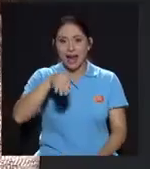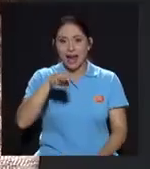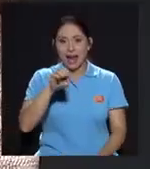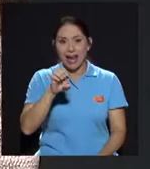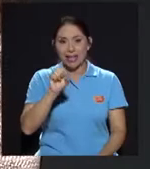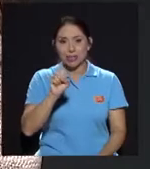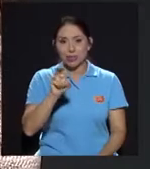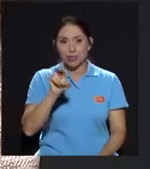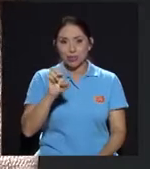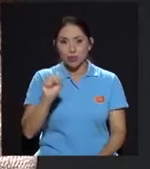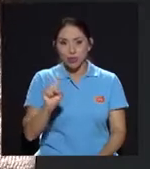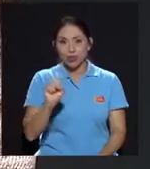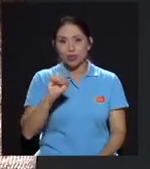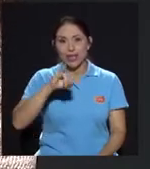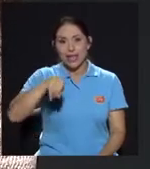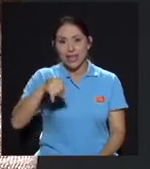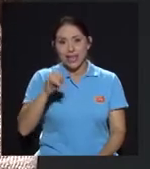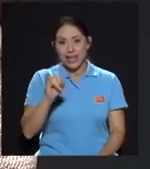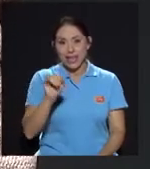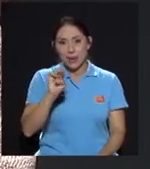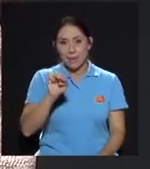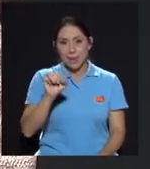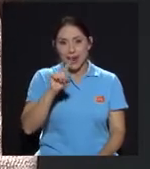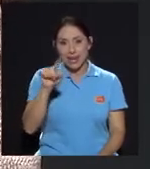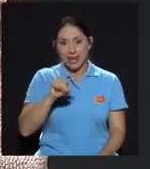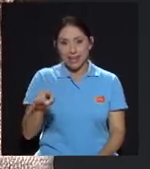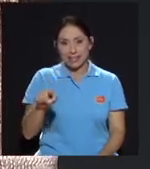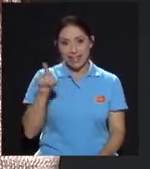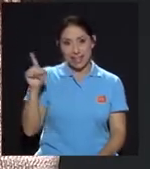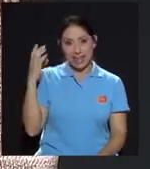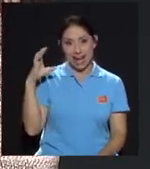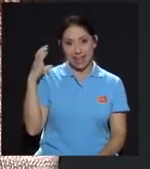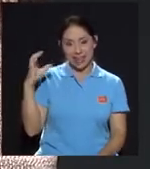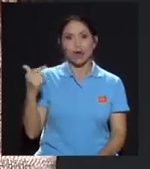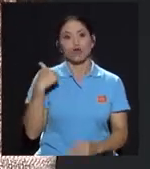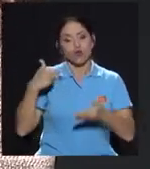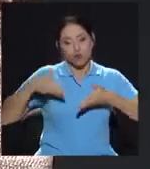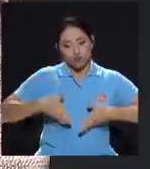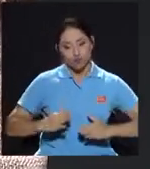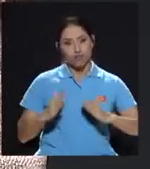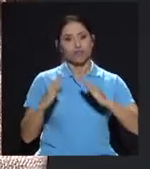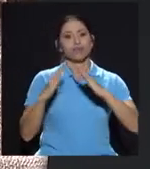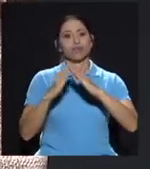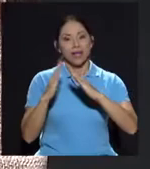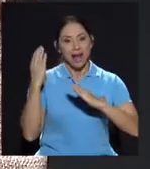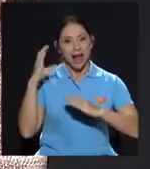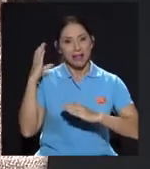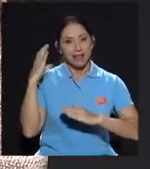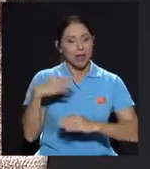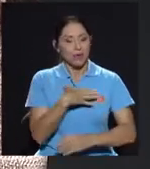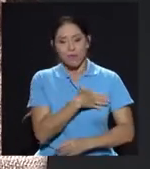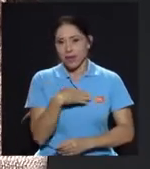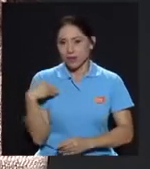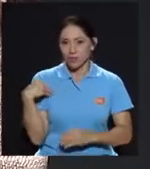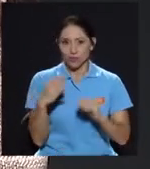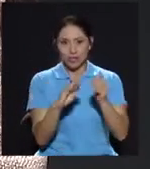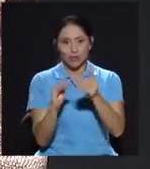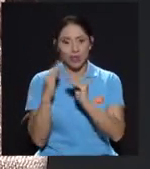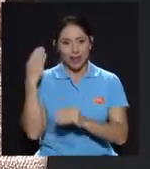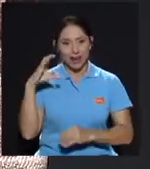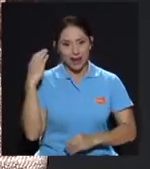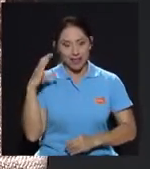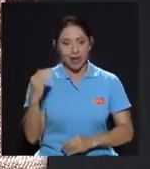soy cartago con mucha honra me gusta la ciudad de cartago y creo que soy una fiel